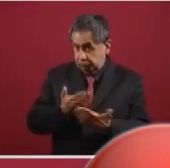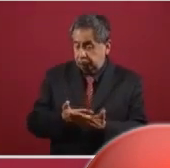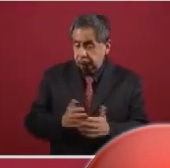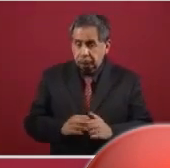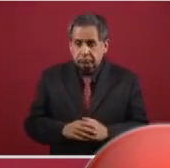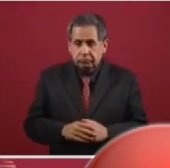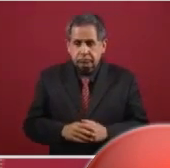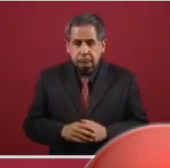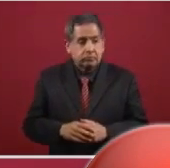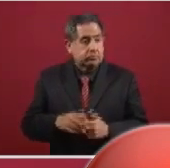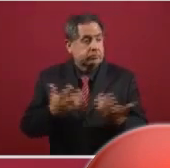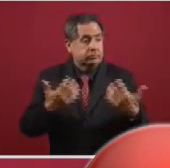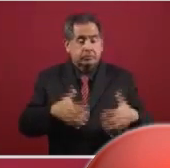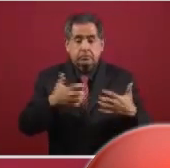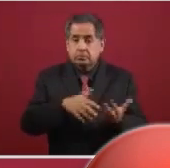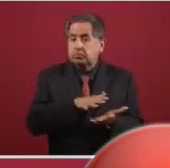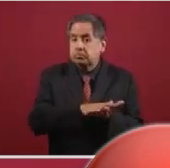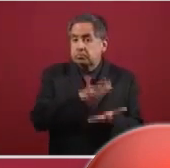y se mandó a hacer,